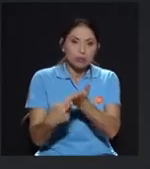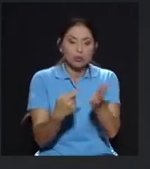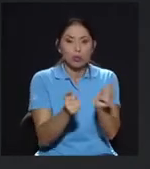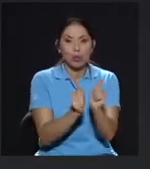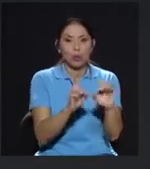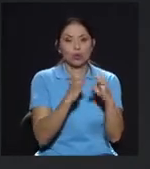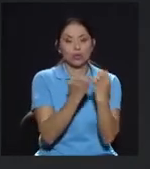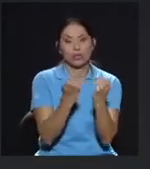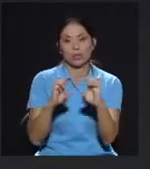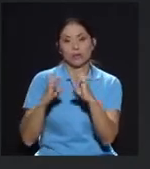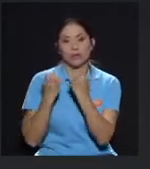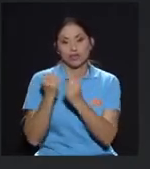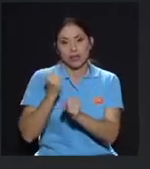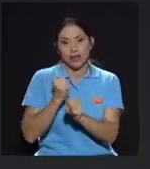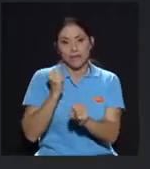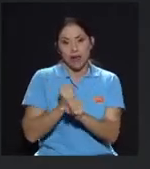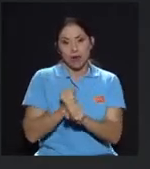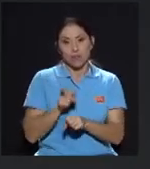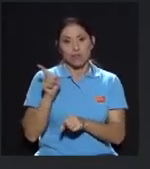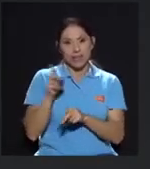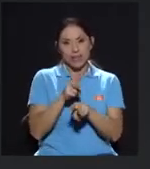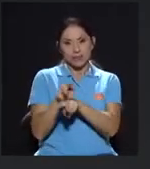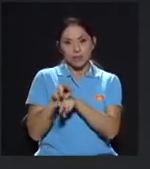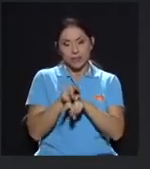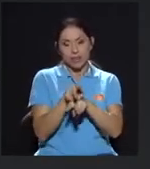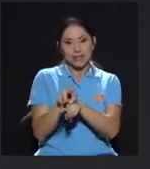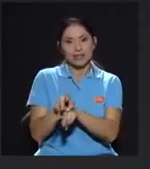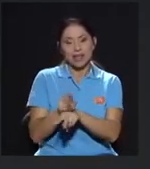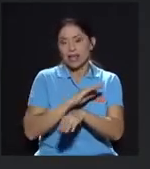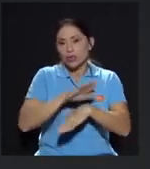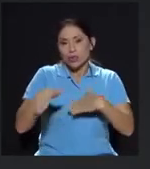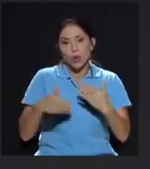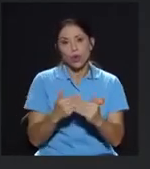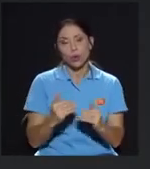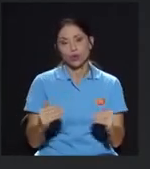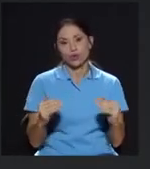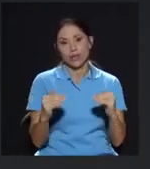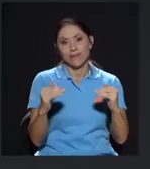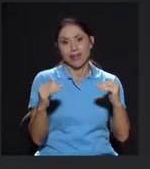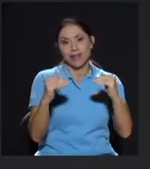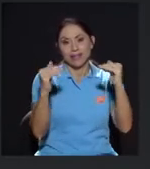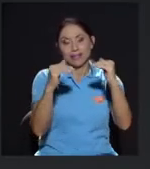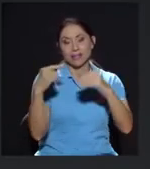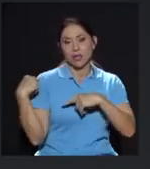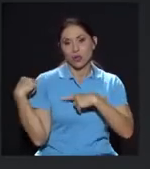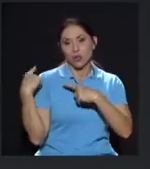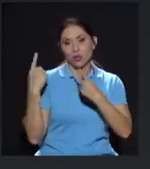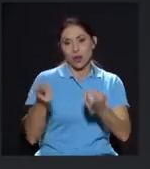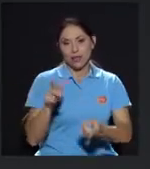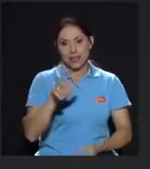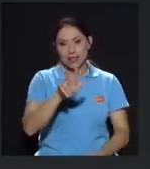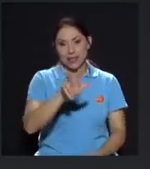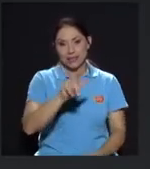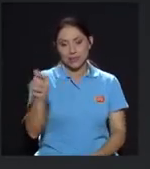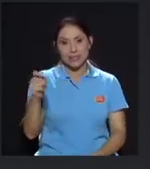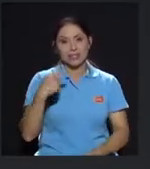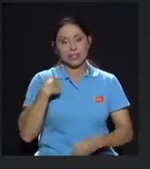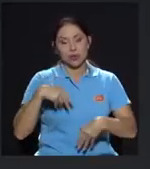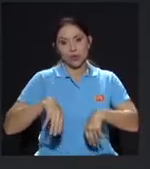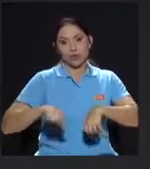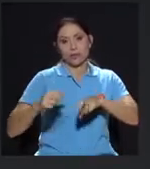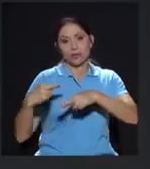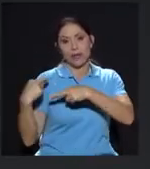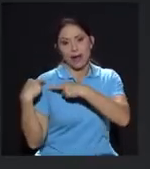equipos de trabajo en la superintendencia en todos los niveles durante estos tres meses que he estado a cargo de esa